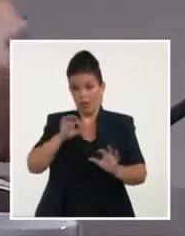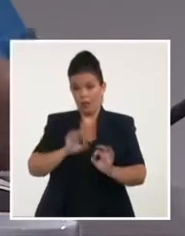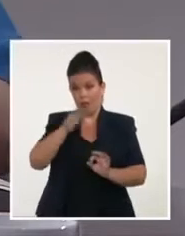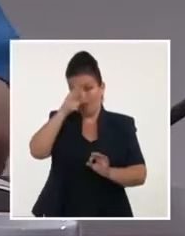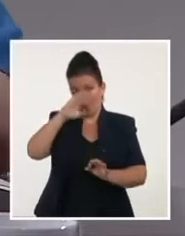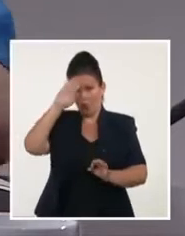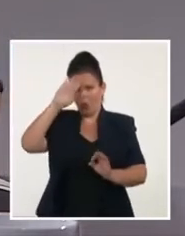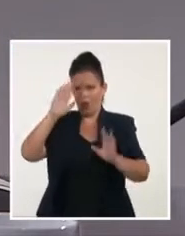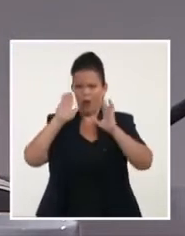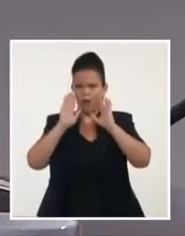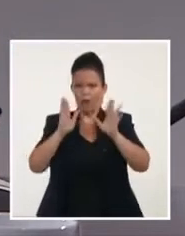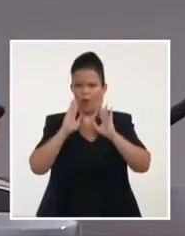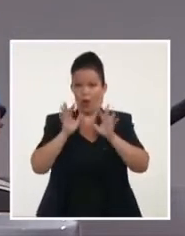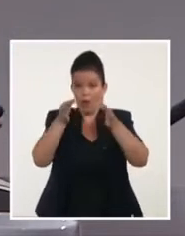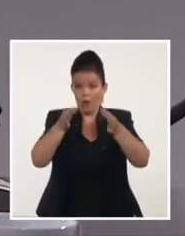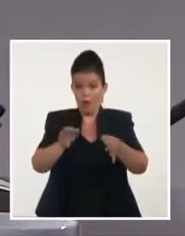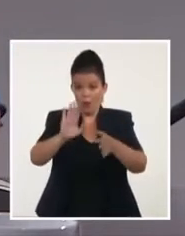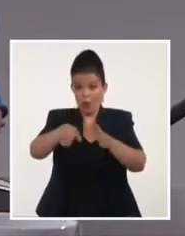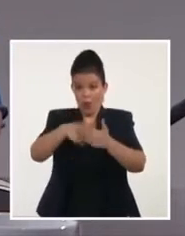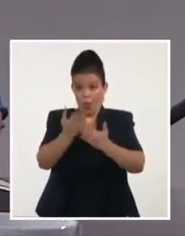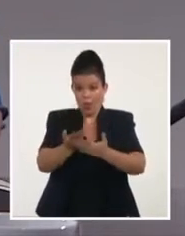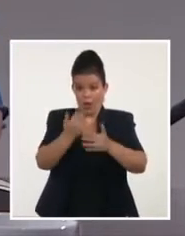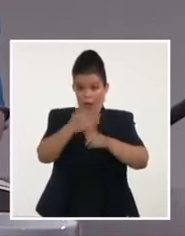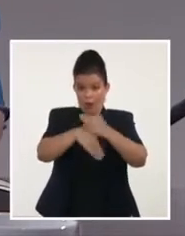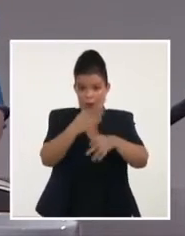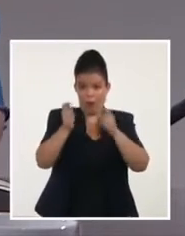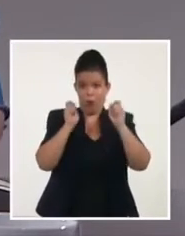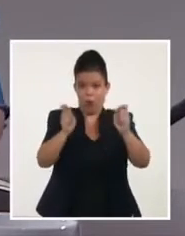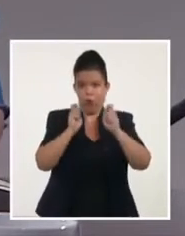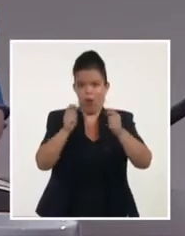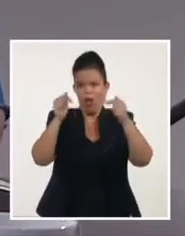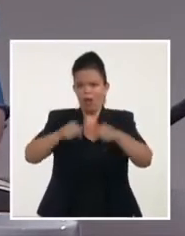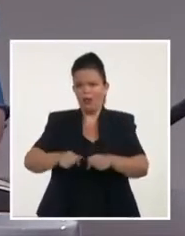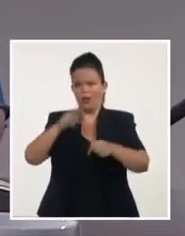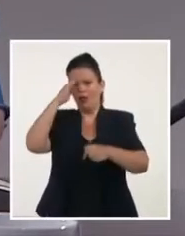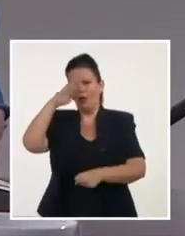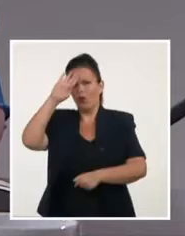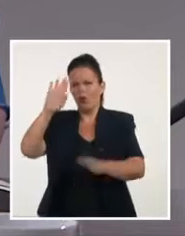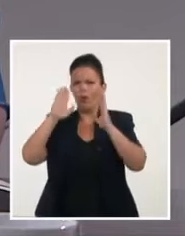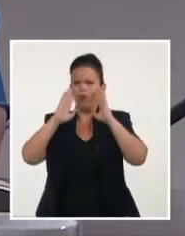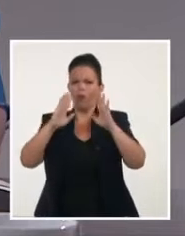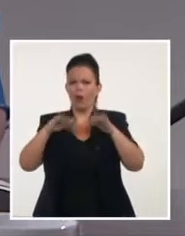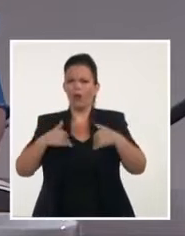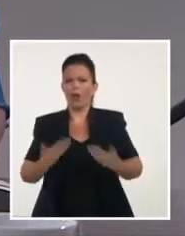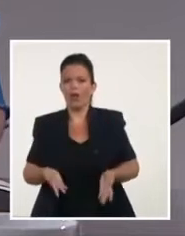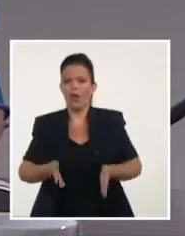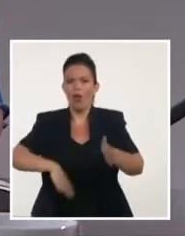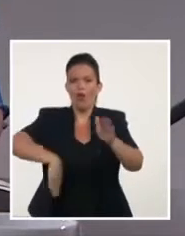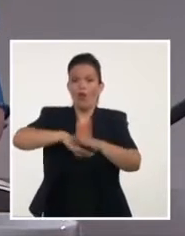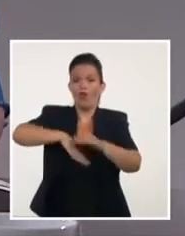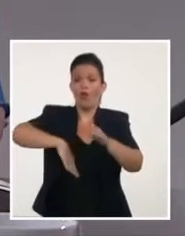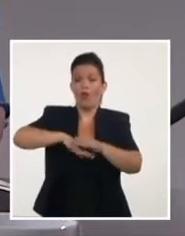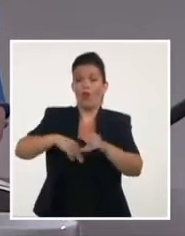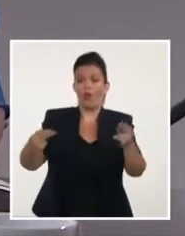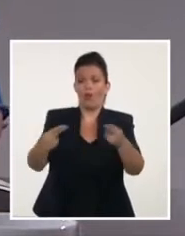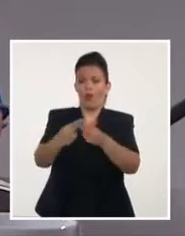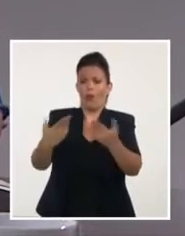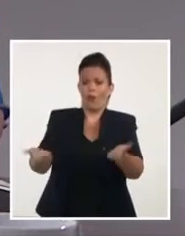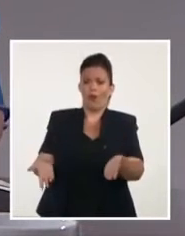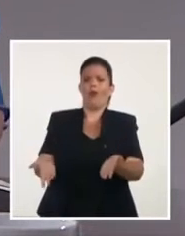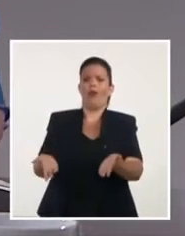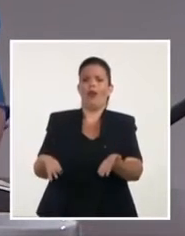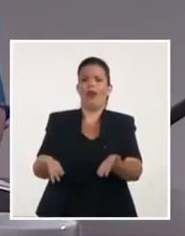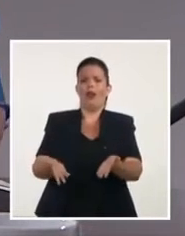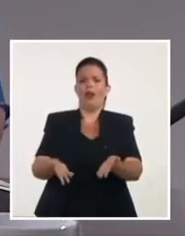el mismo día, sí. Entonces, nosotros estamos lidiando hoy en una nueva, efectivamente,